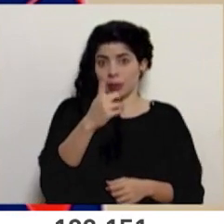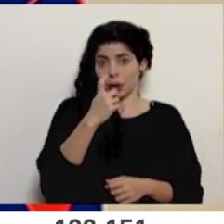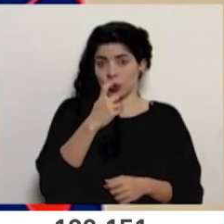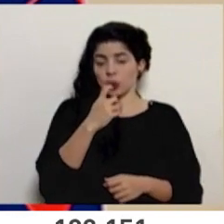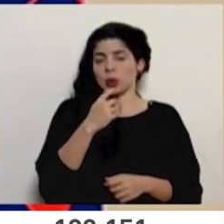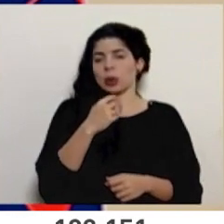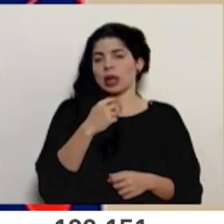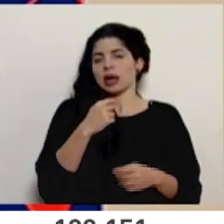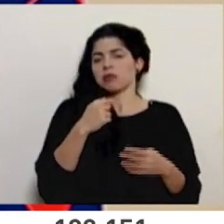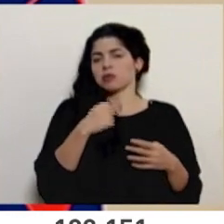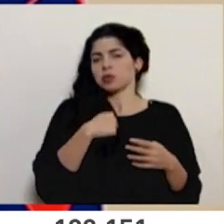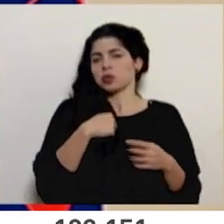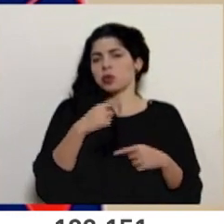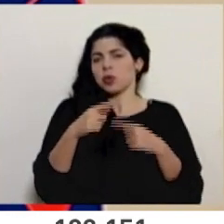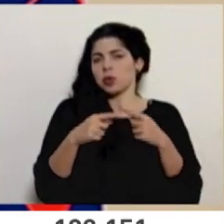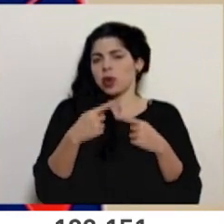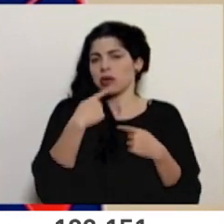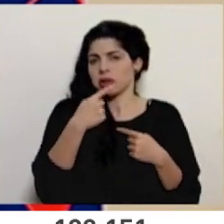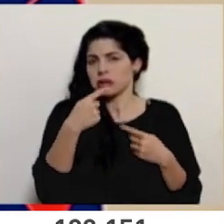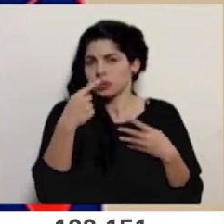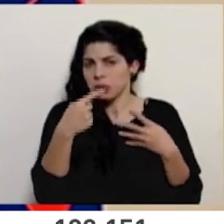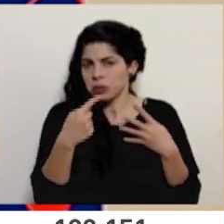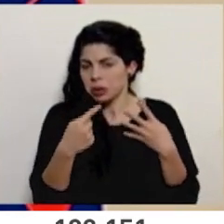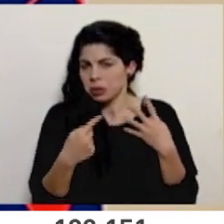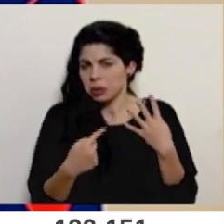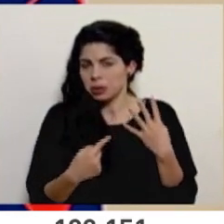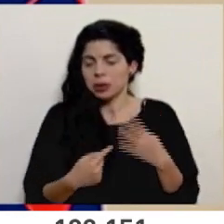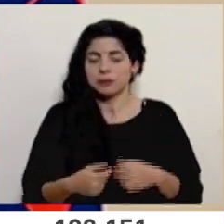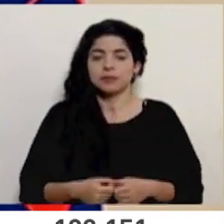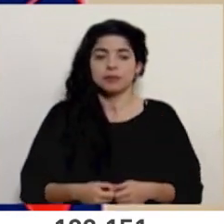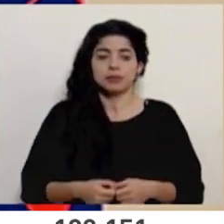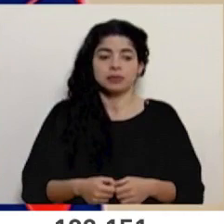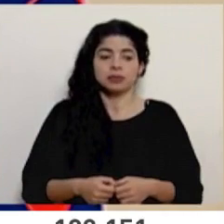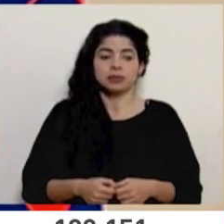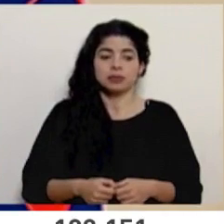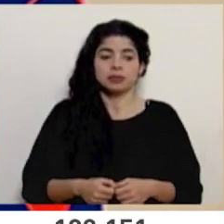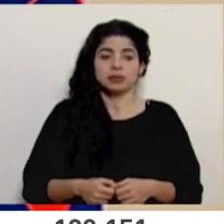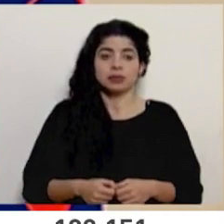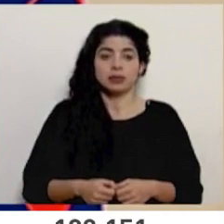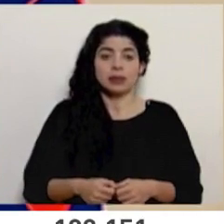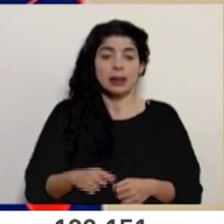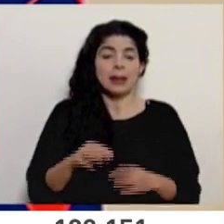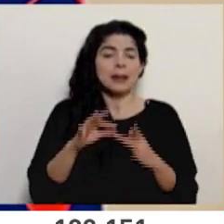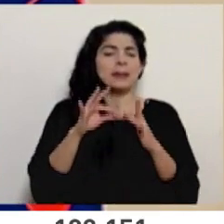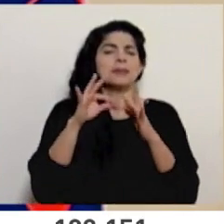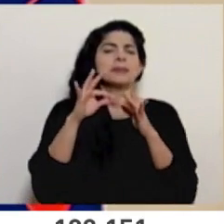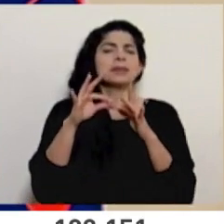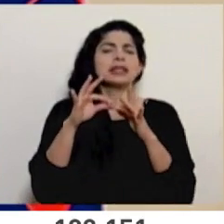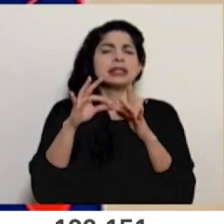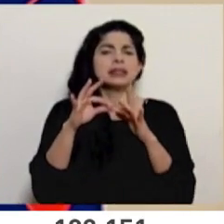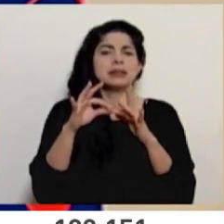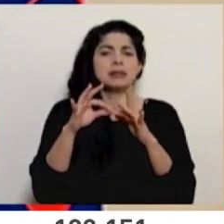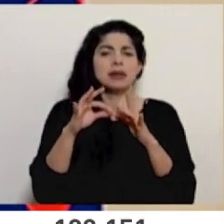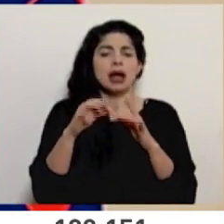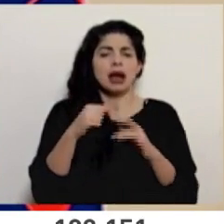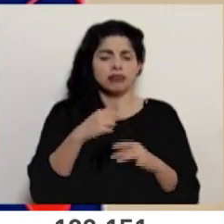ir mencionando, siendo el elemento principal la disposición, que